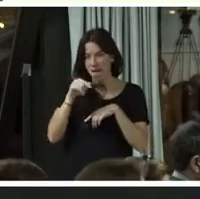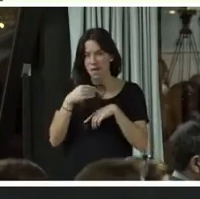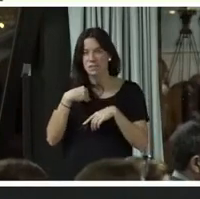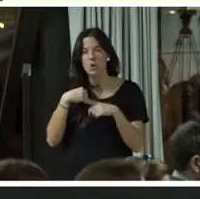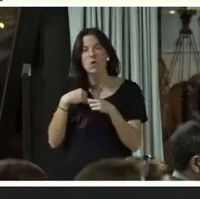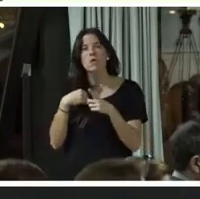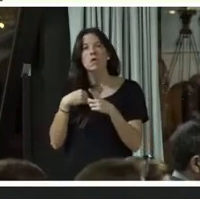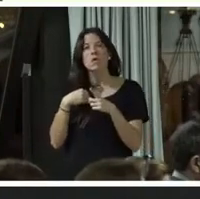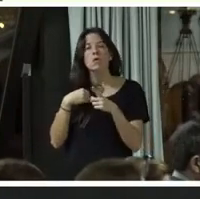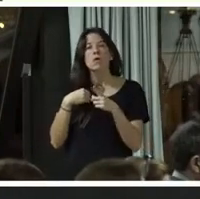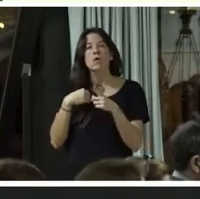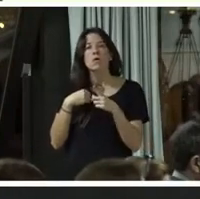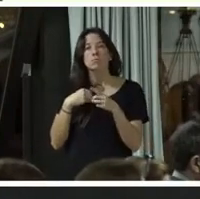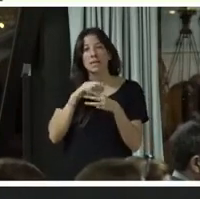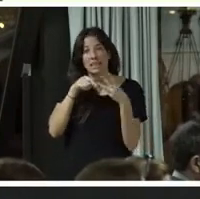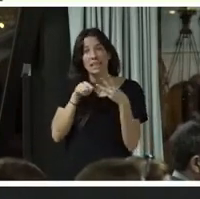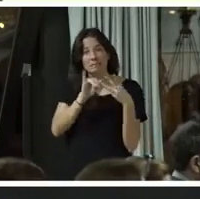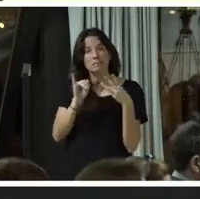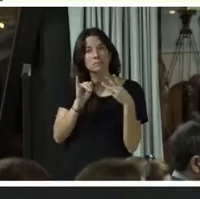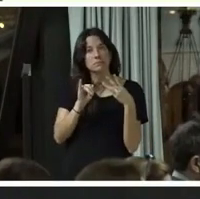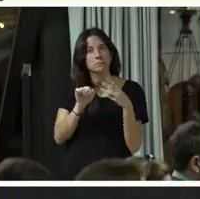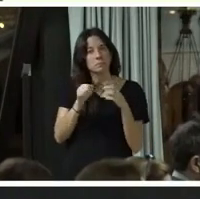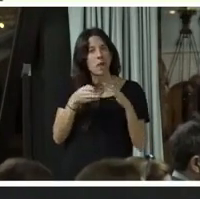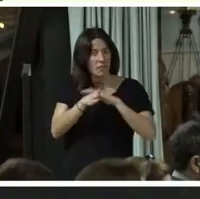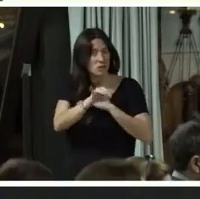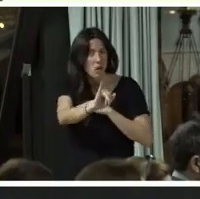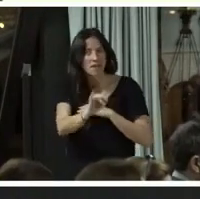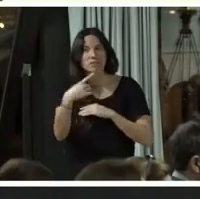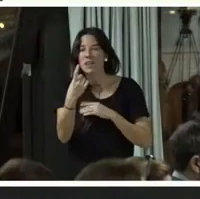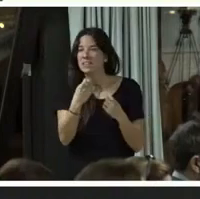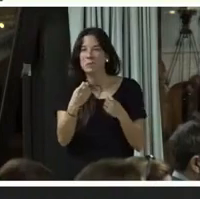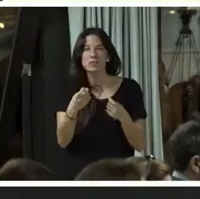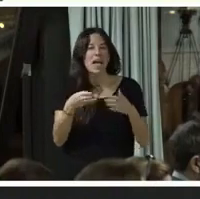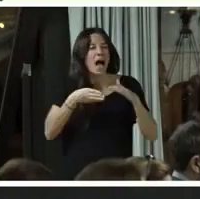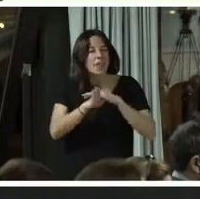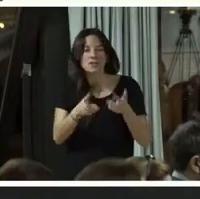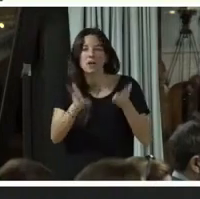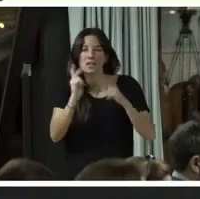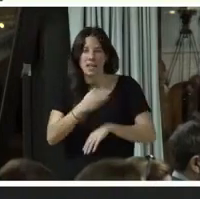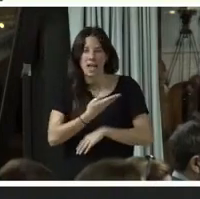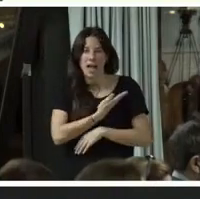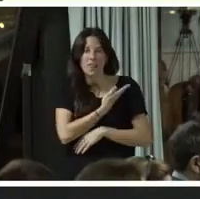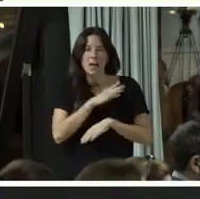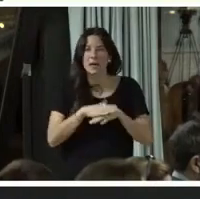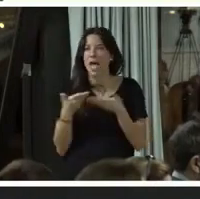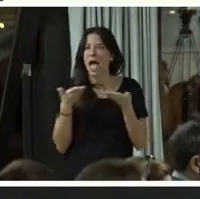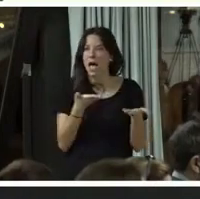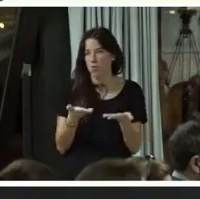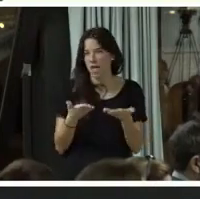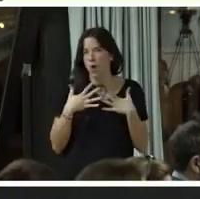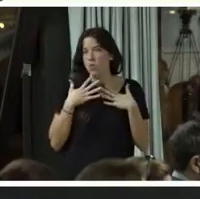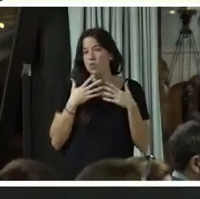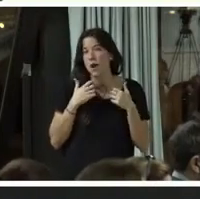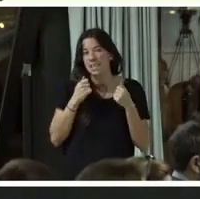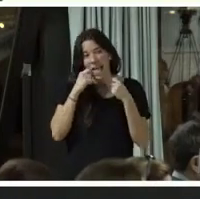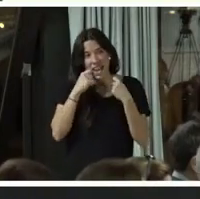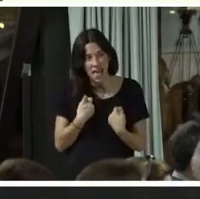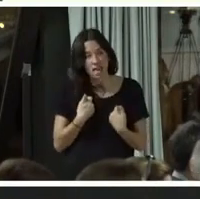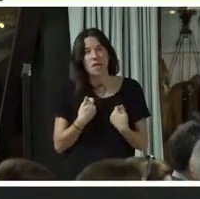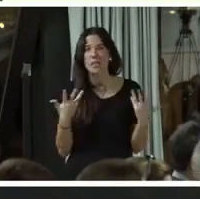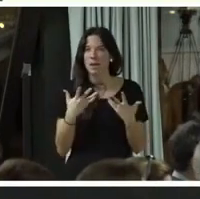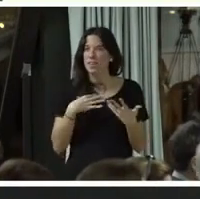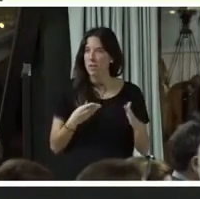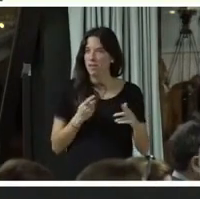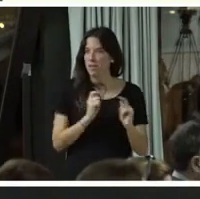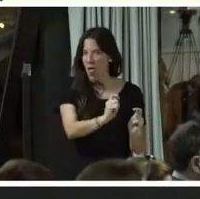necesitamos que haya libre acceso a a gaza para poder eh seguir llevando la ayuda humanitaria que es necesaria de de emergencia y por